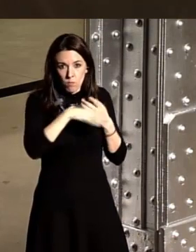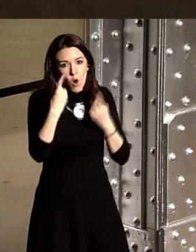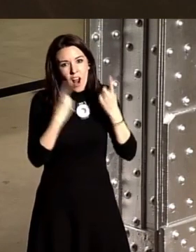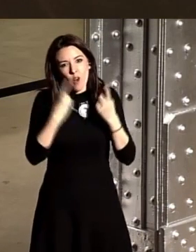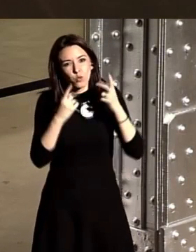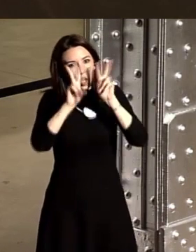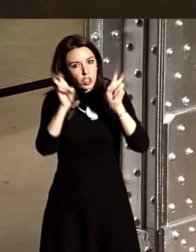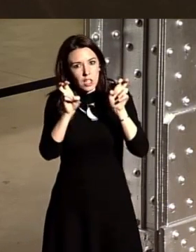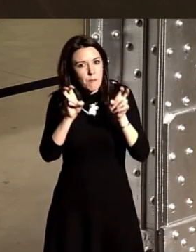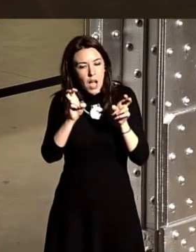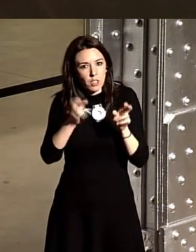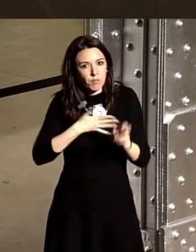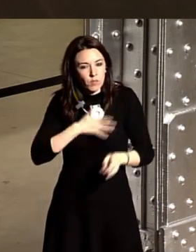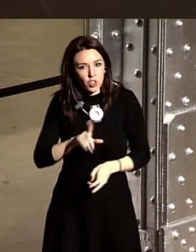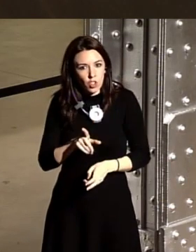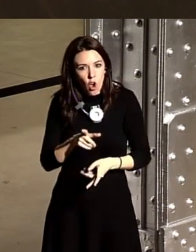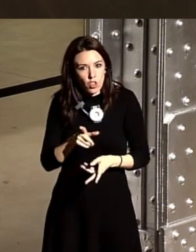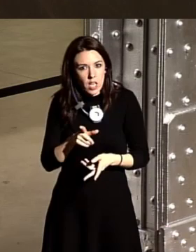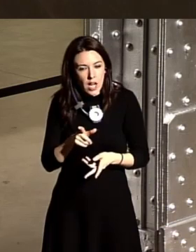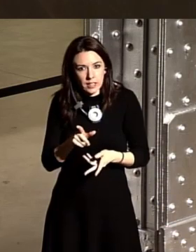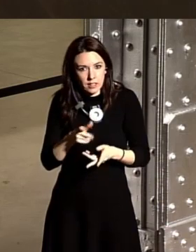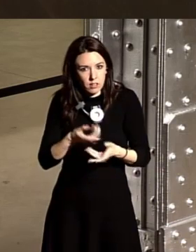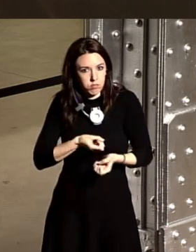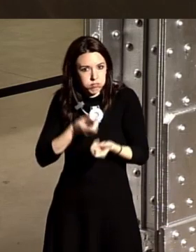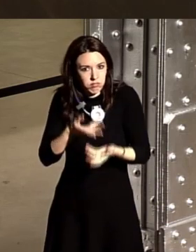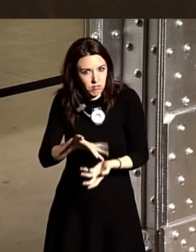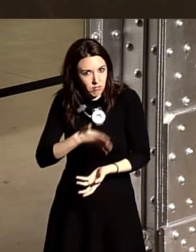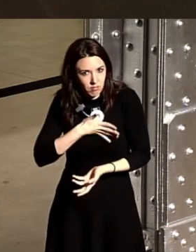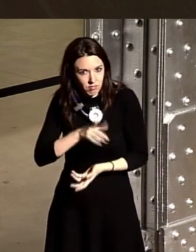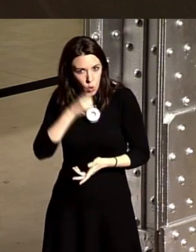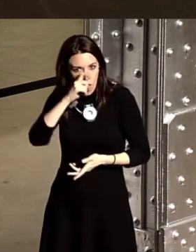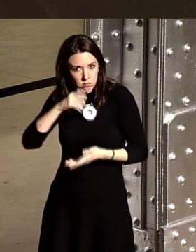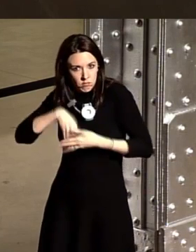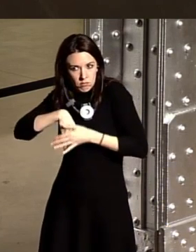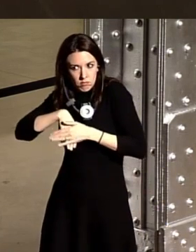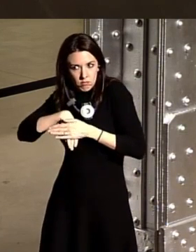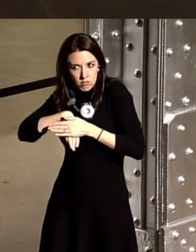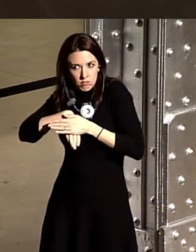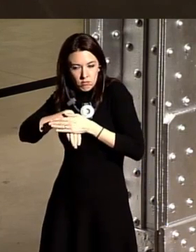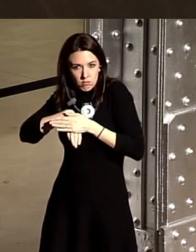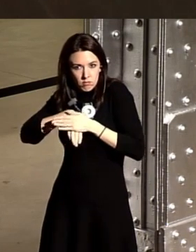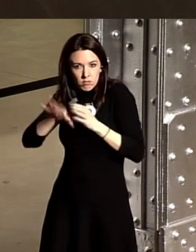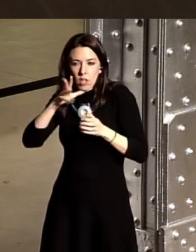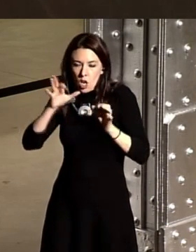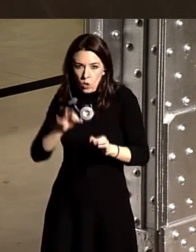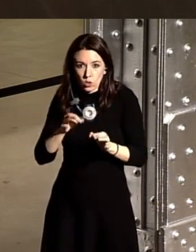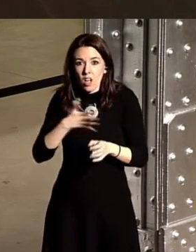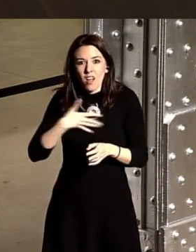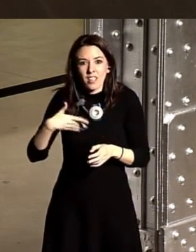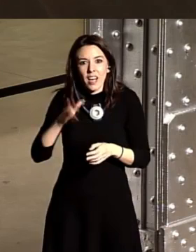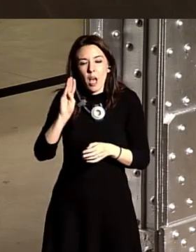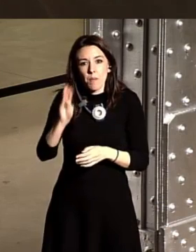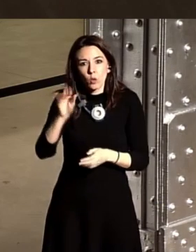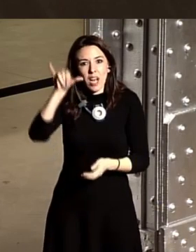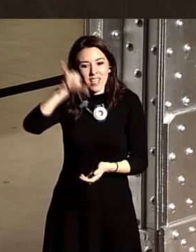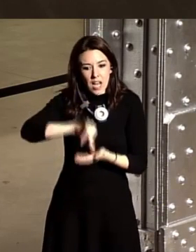que nunca terminas de hacer el duelo. Yo quería preguntarte también por Irak, por tu experiencia en